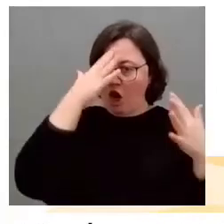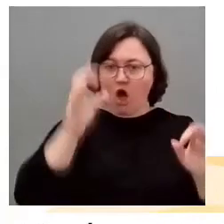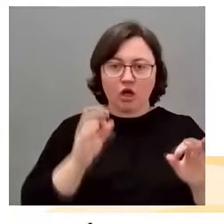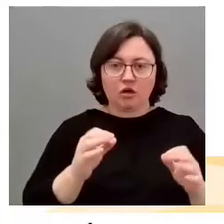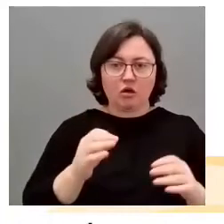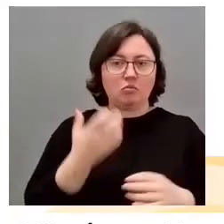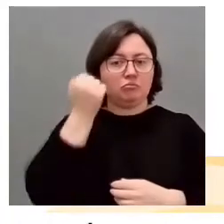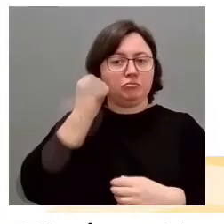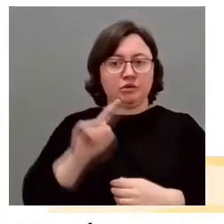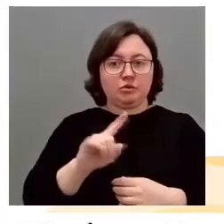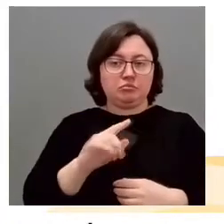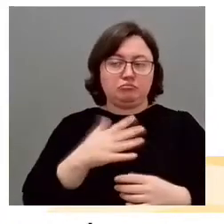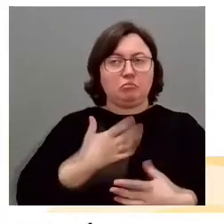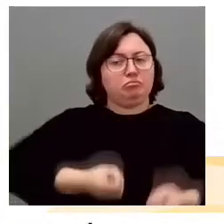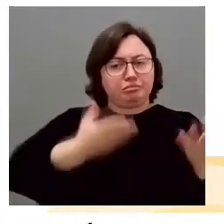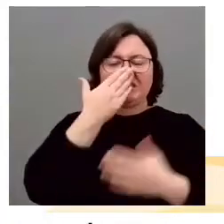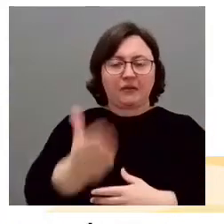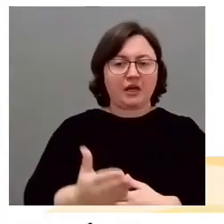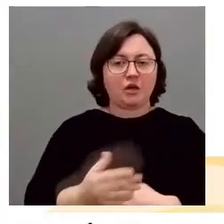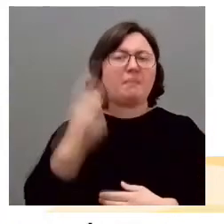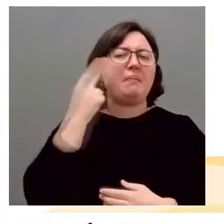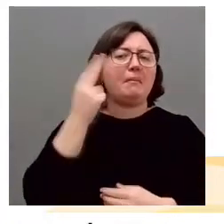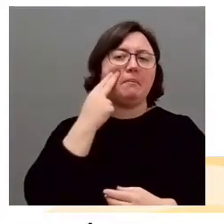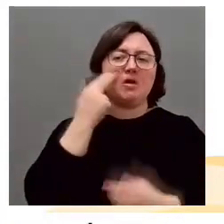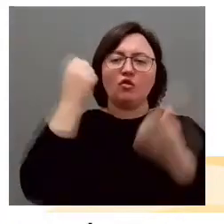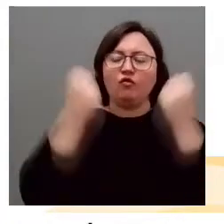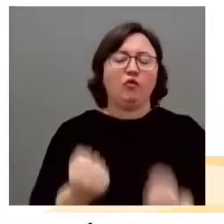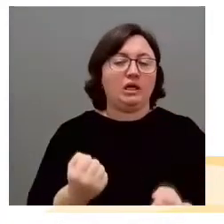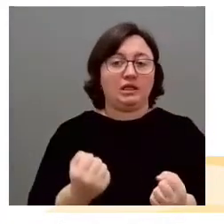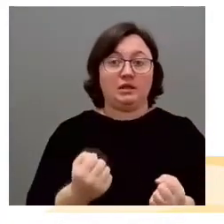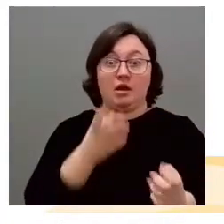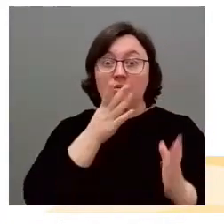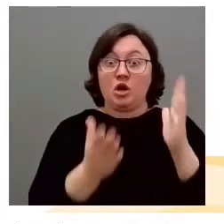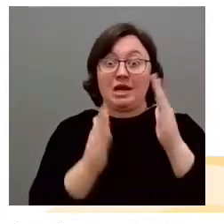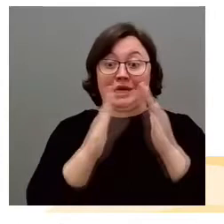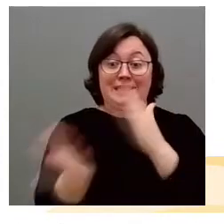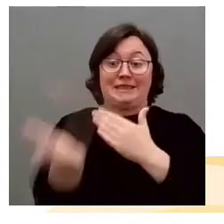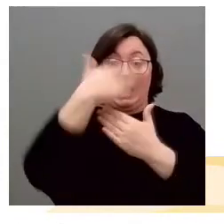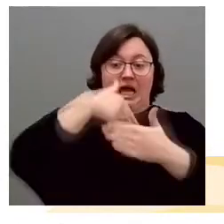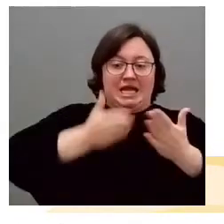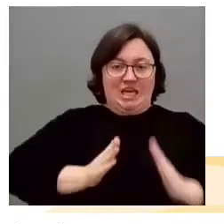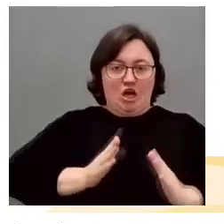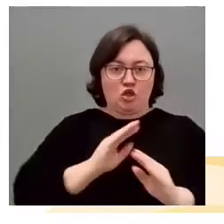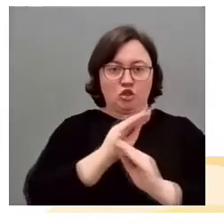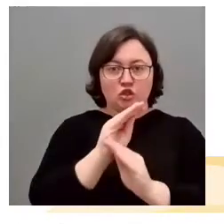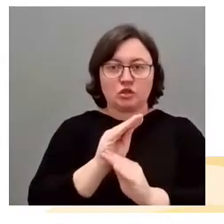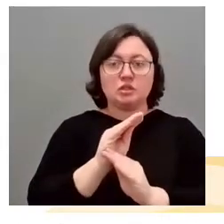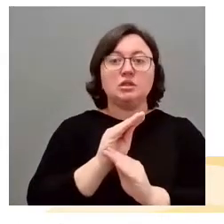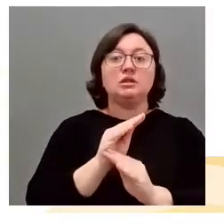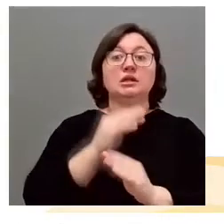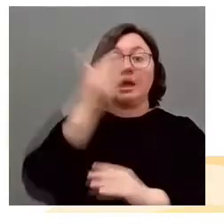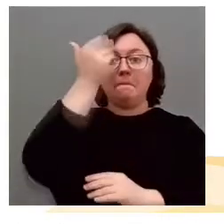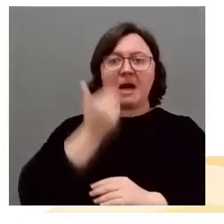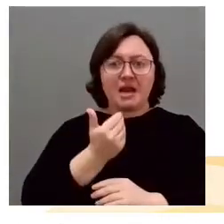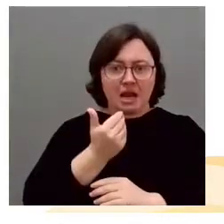tuvimos mucho miedo. Miedo, pues porque teníamos en nuestras casas a nuestros hijos con parálisis